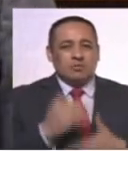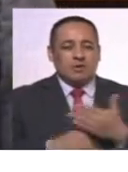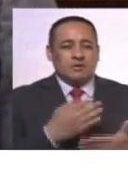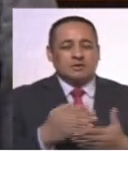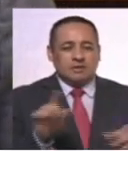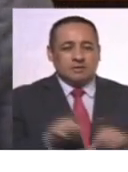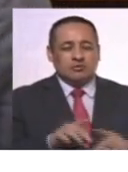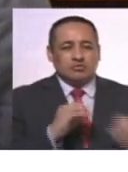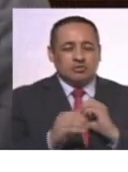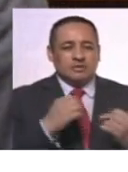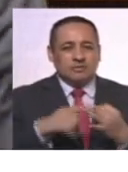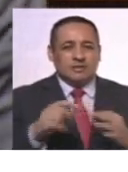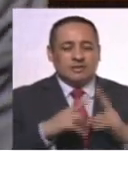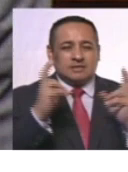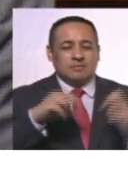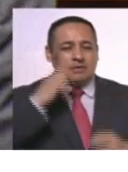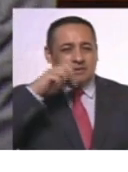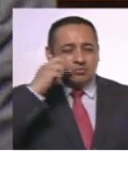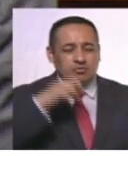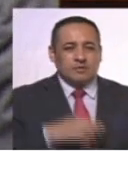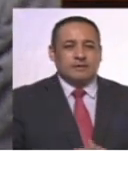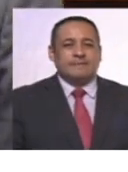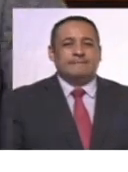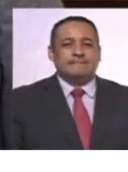y resolviendo casos de Puno.